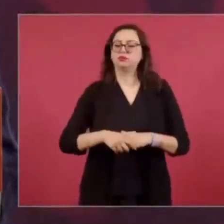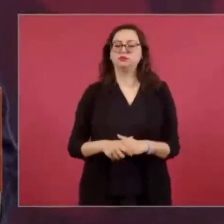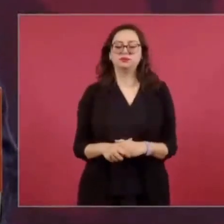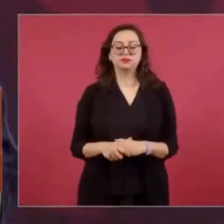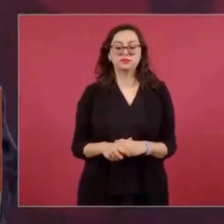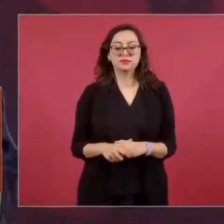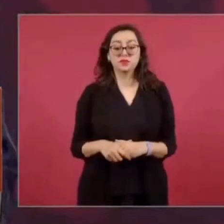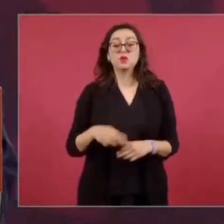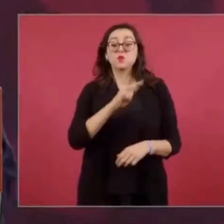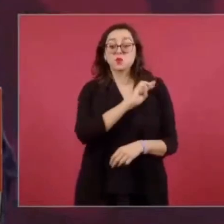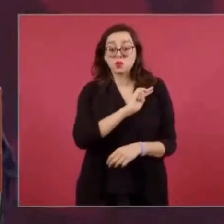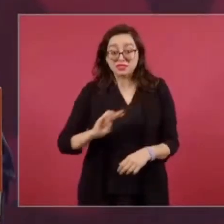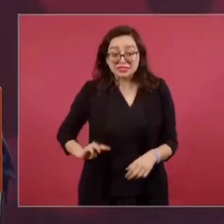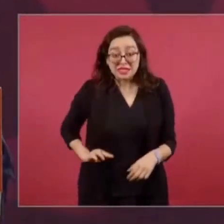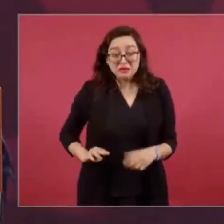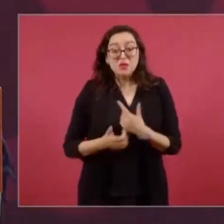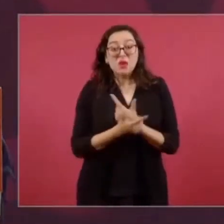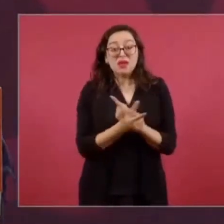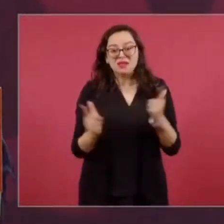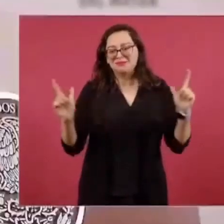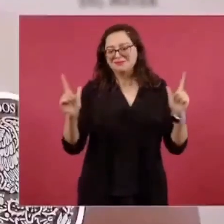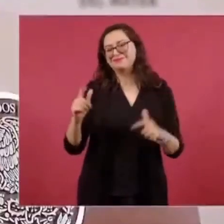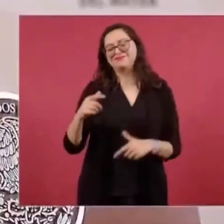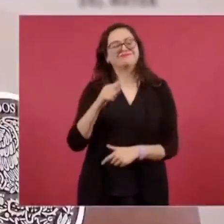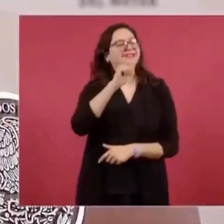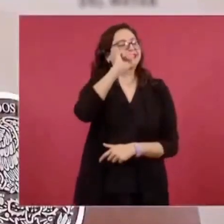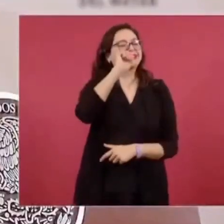los municipios.